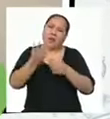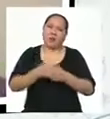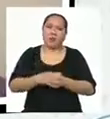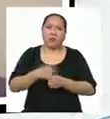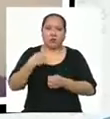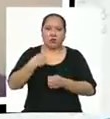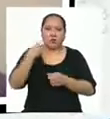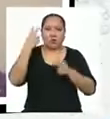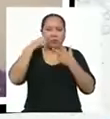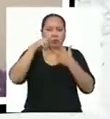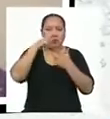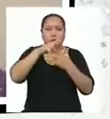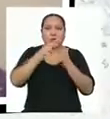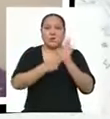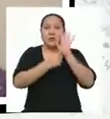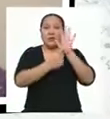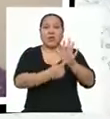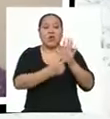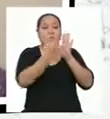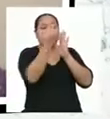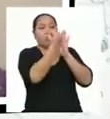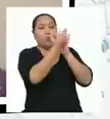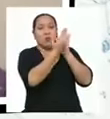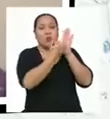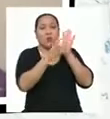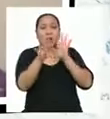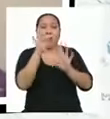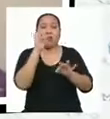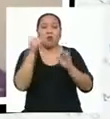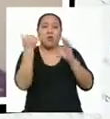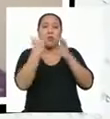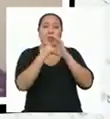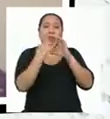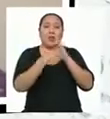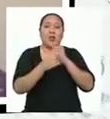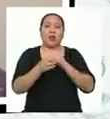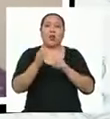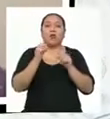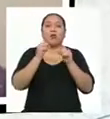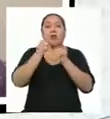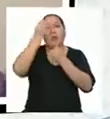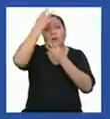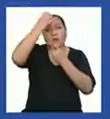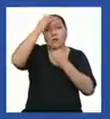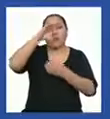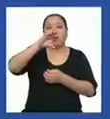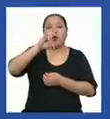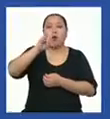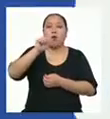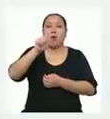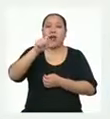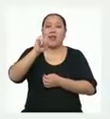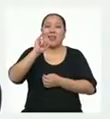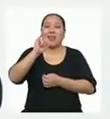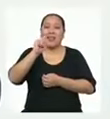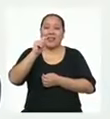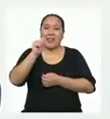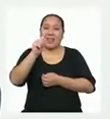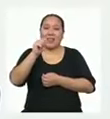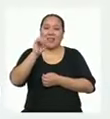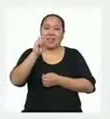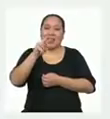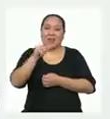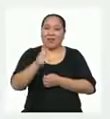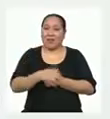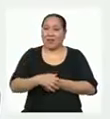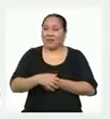Yo les he pasado un gráfico que encontré por internet con datos cuantitativos. ¿Podríamos hacerlo juntos? Claro que sí,